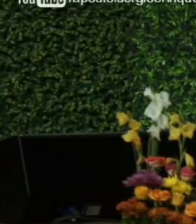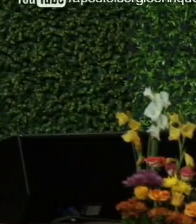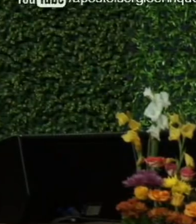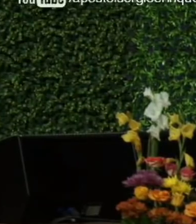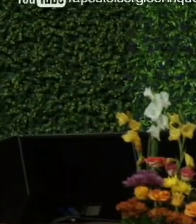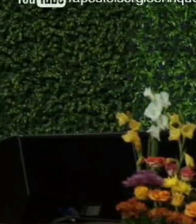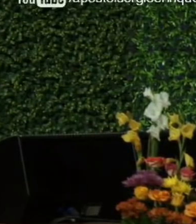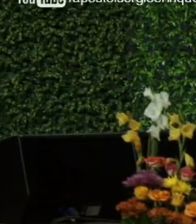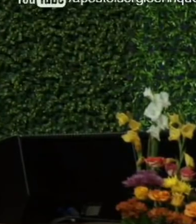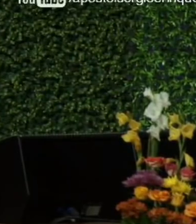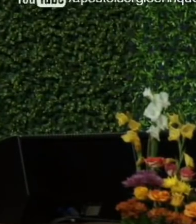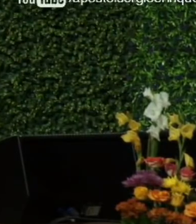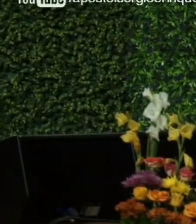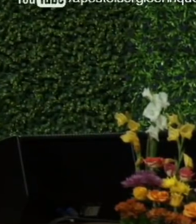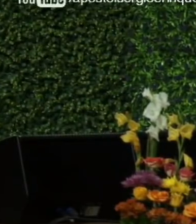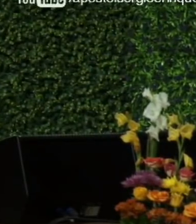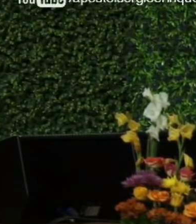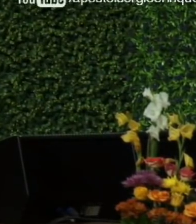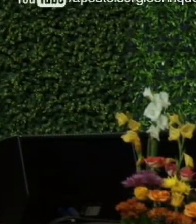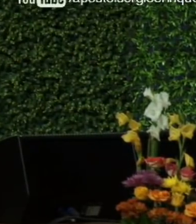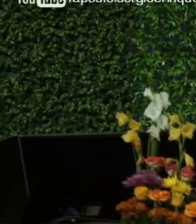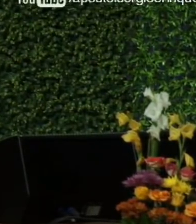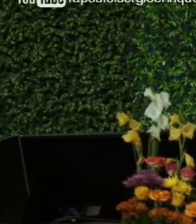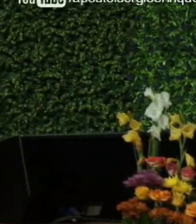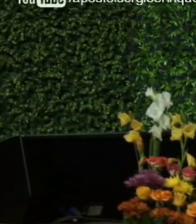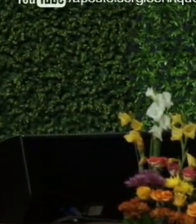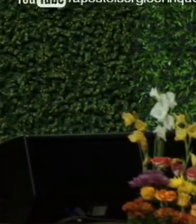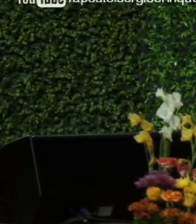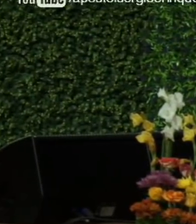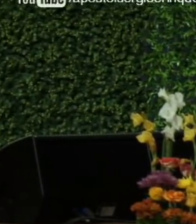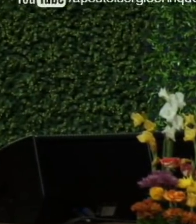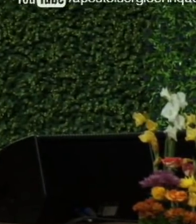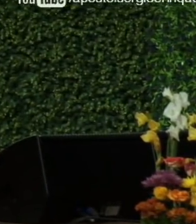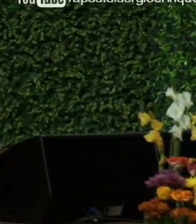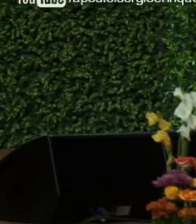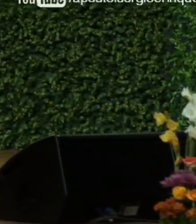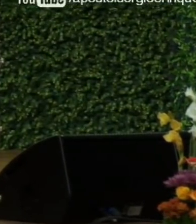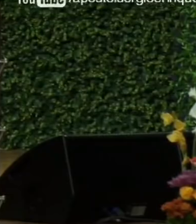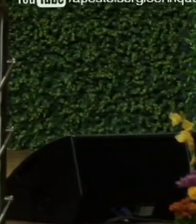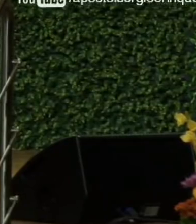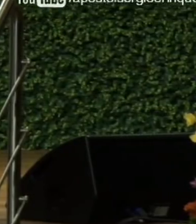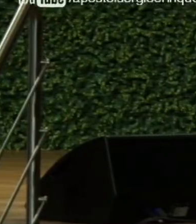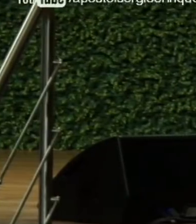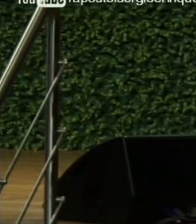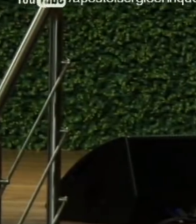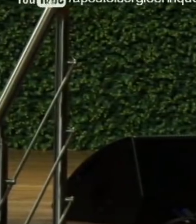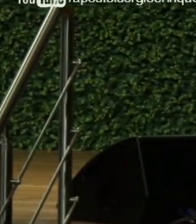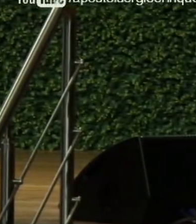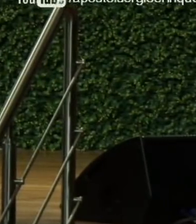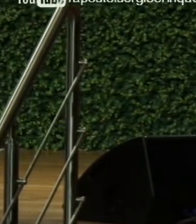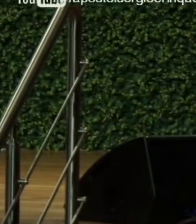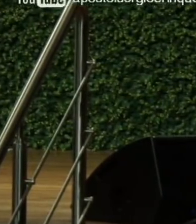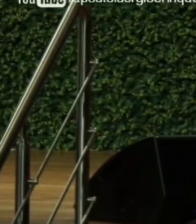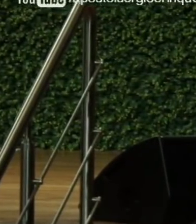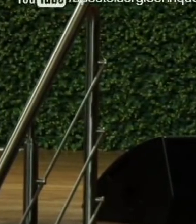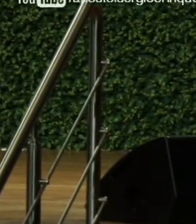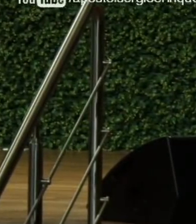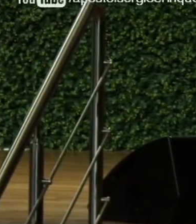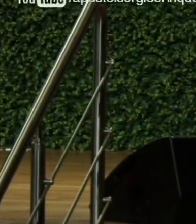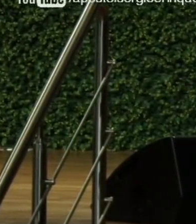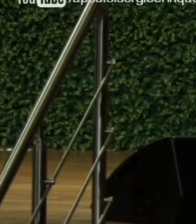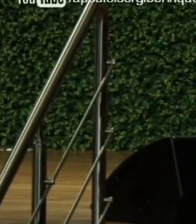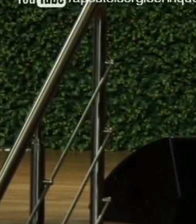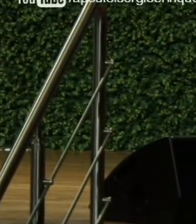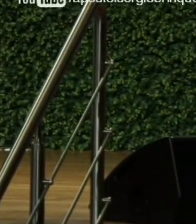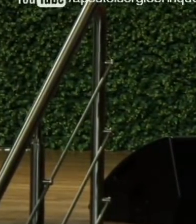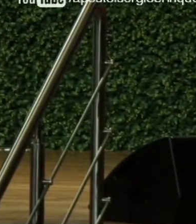la, como la columna vertebral que puso en Mateo 24 con la escatología de Jesús a sus